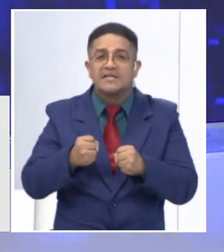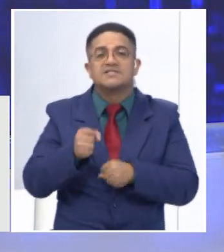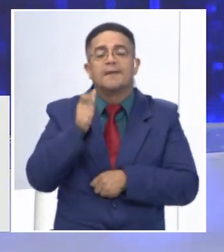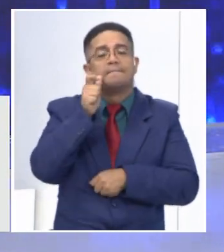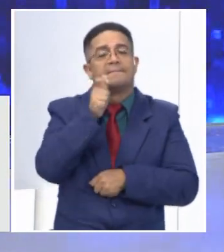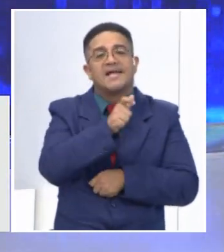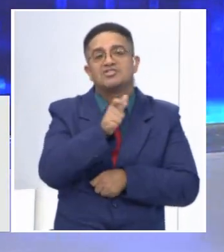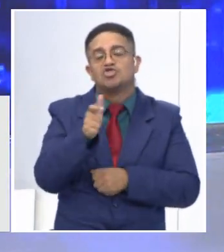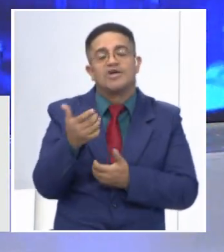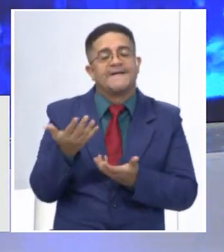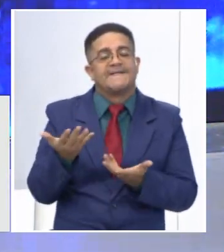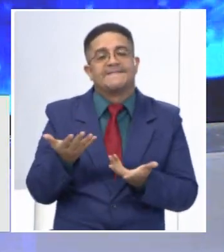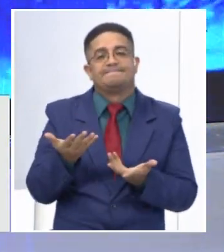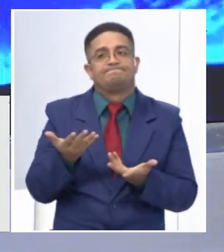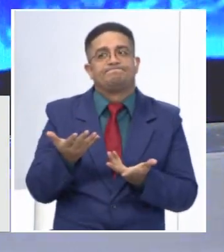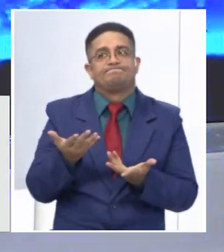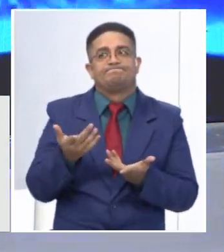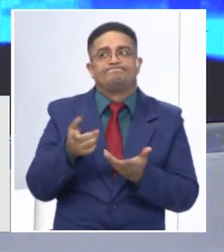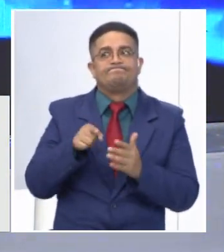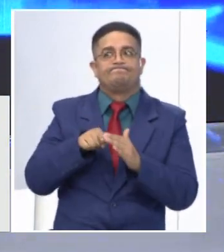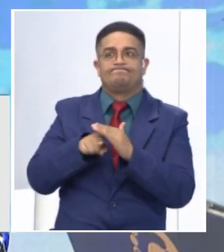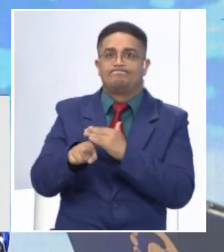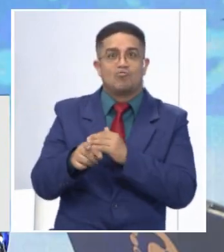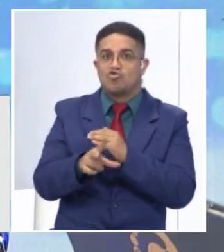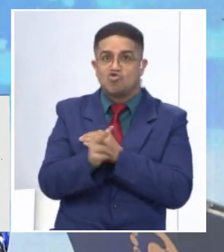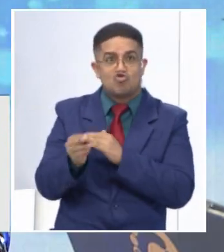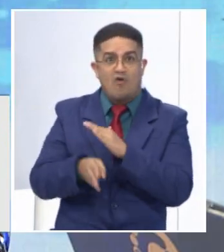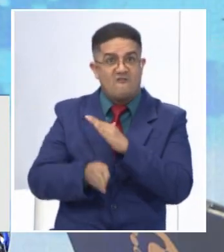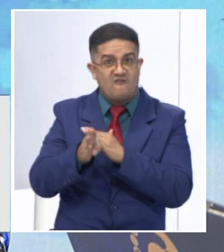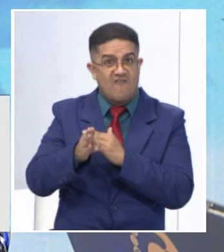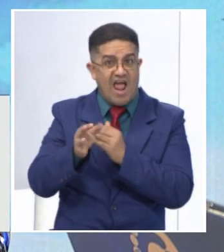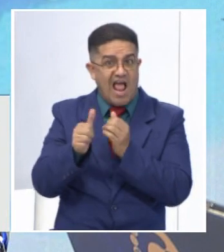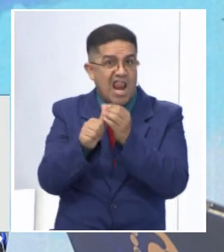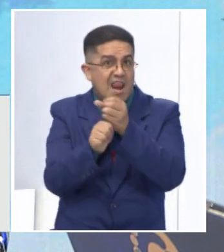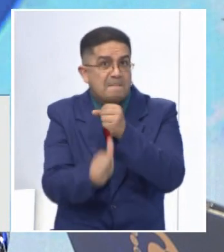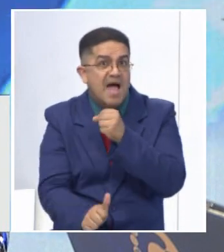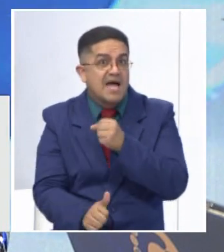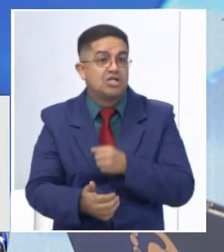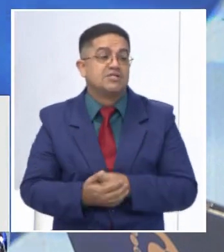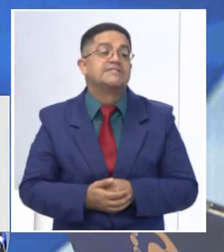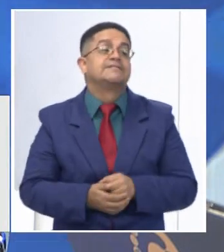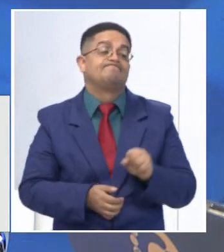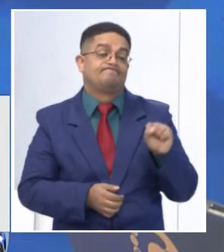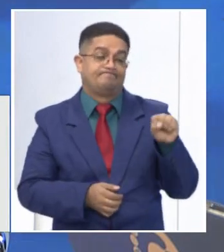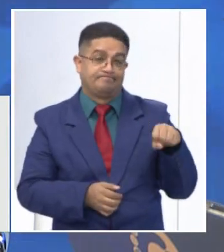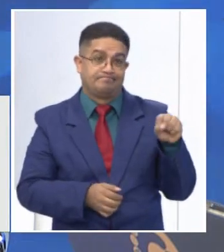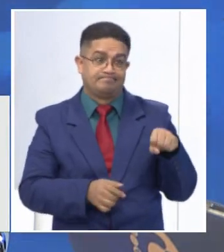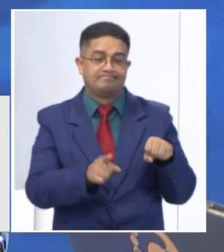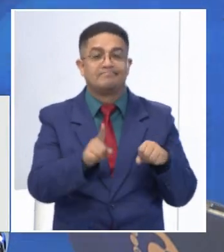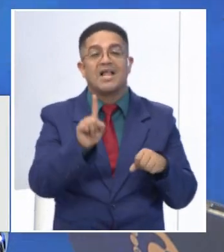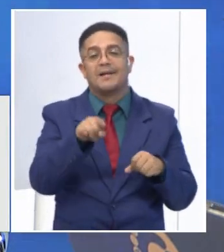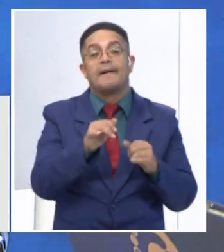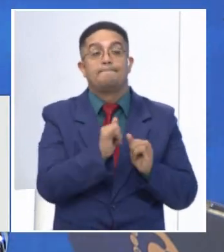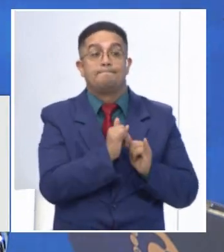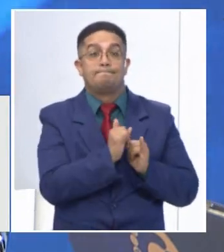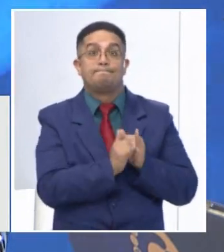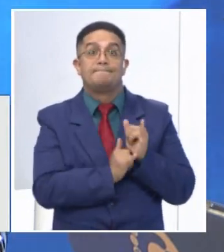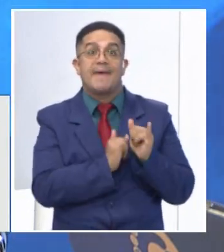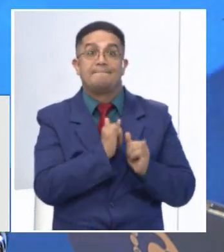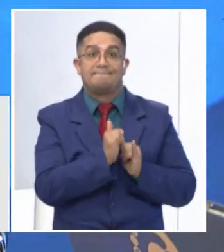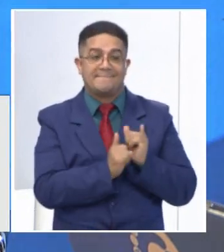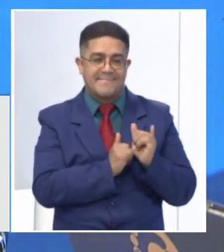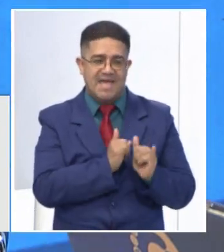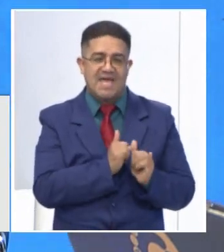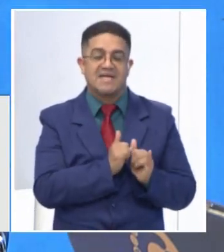evitar precisamente ir al baño? Sí, y sobre todo en pacientes pediátricos. Ellos evitan,